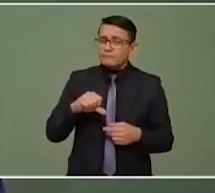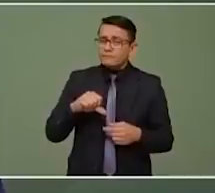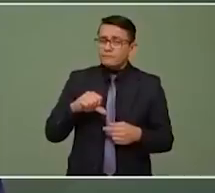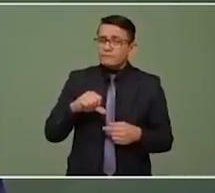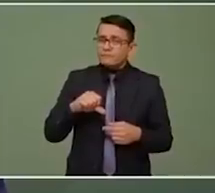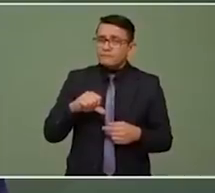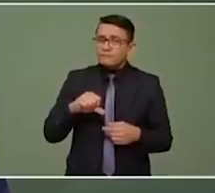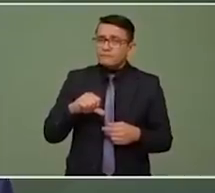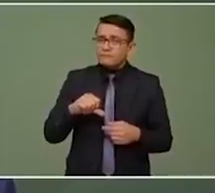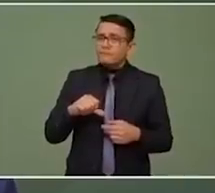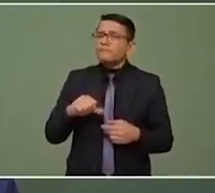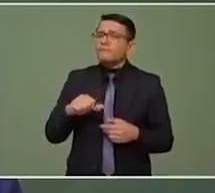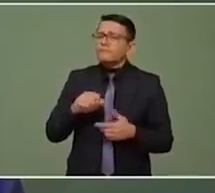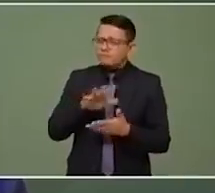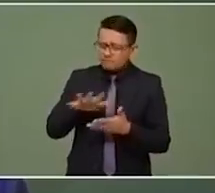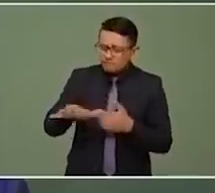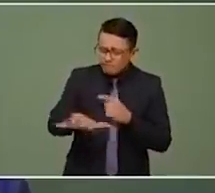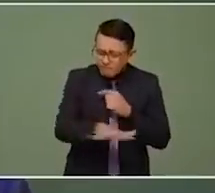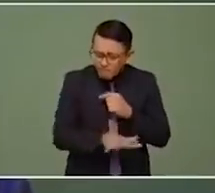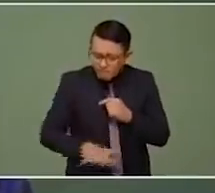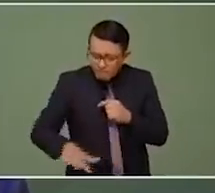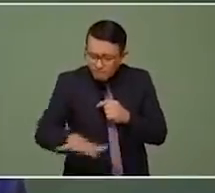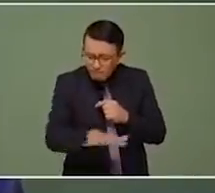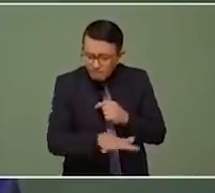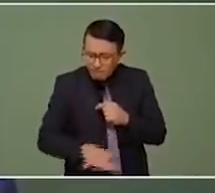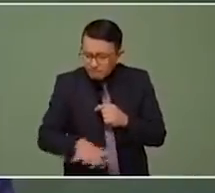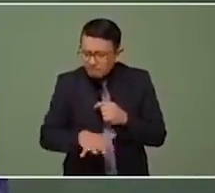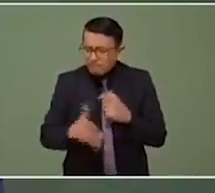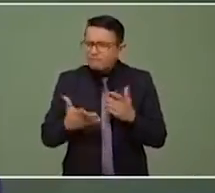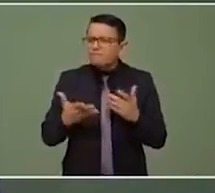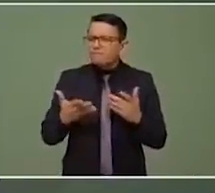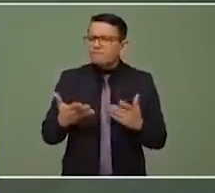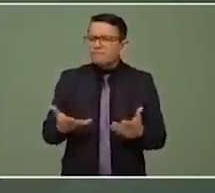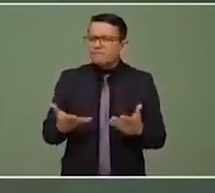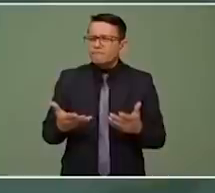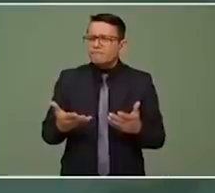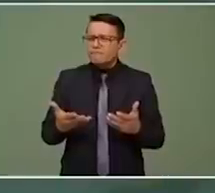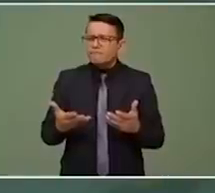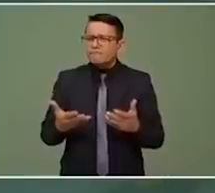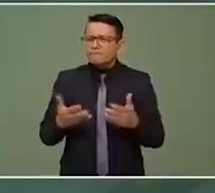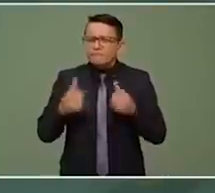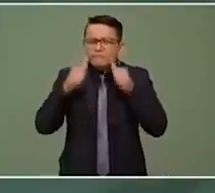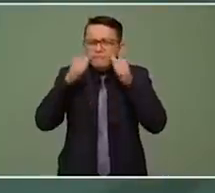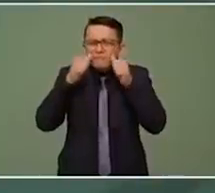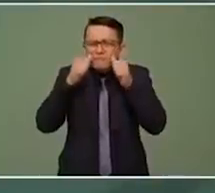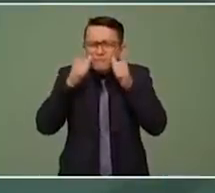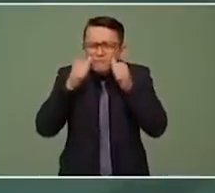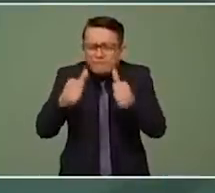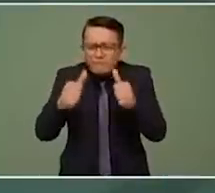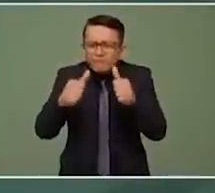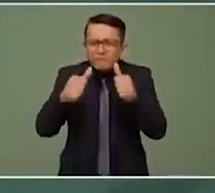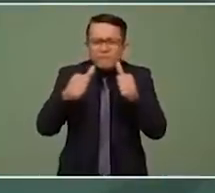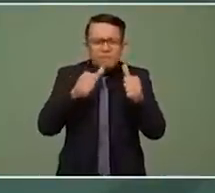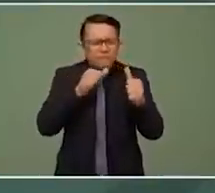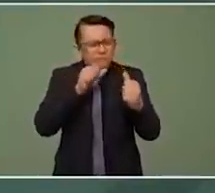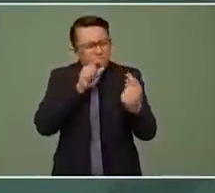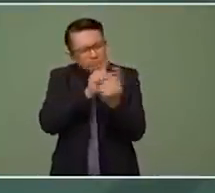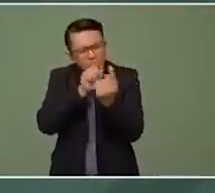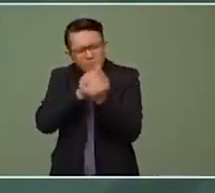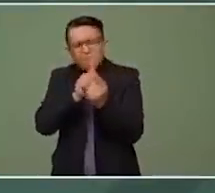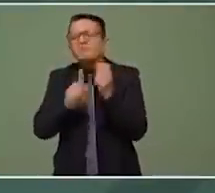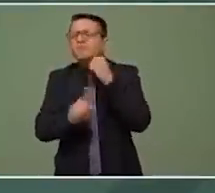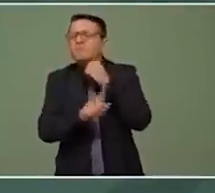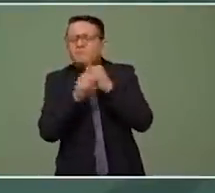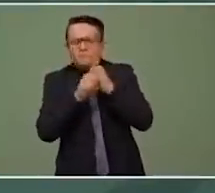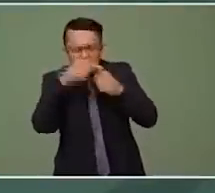el fundamento el avance de atender las causas que originan la